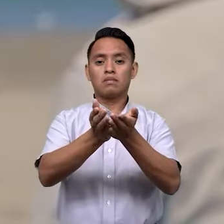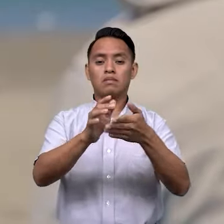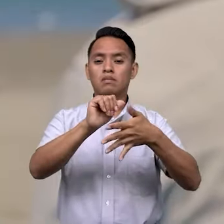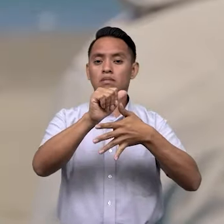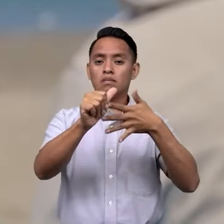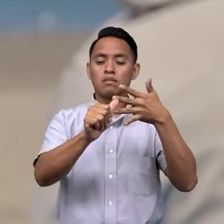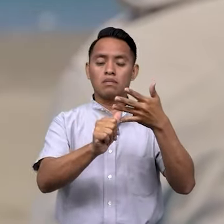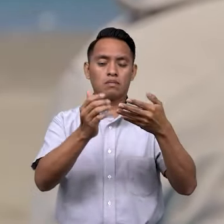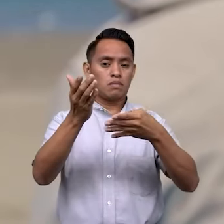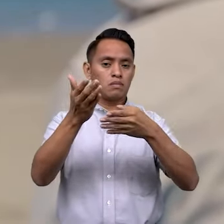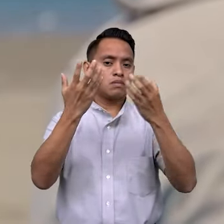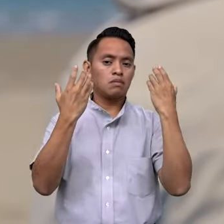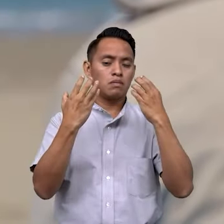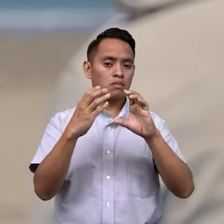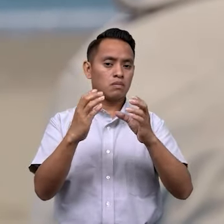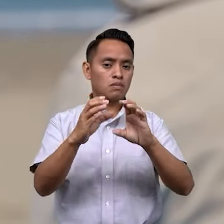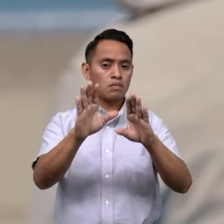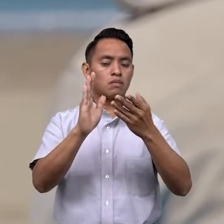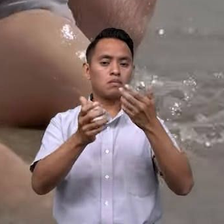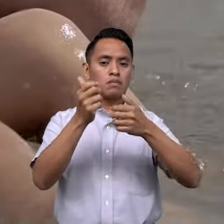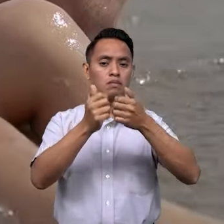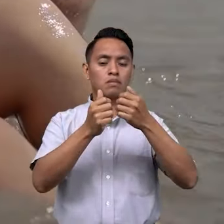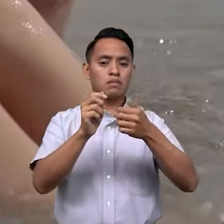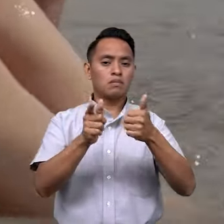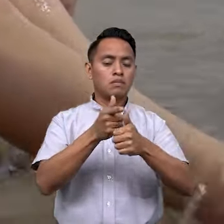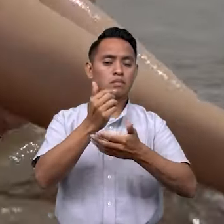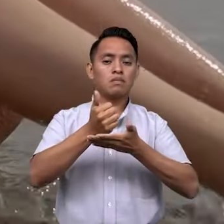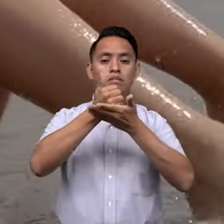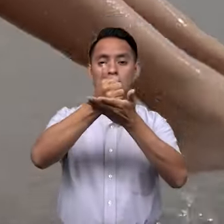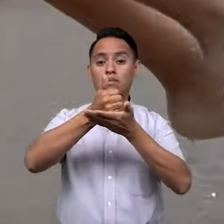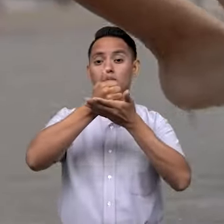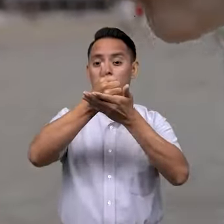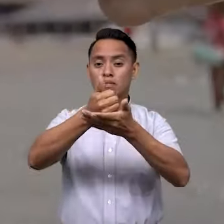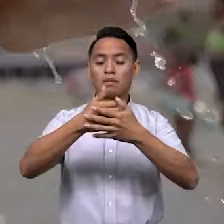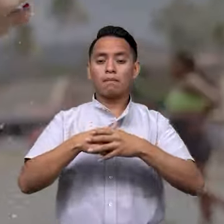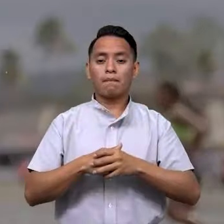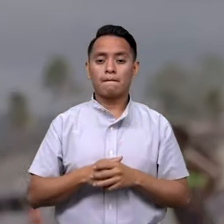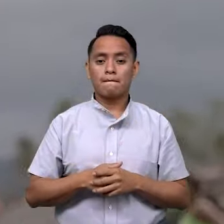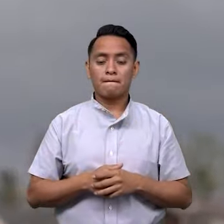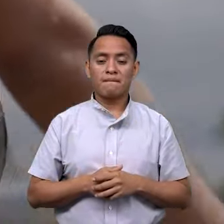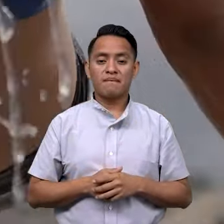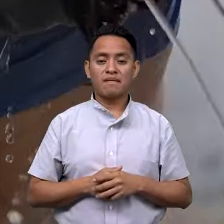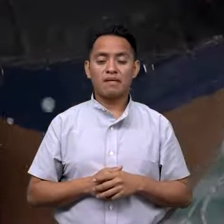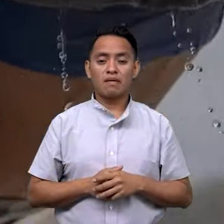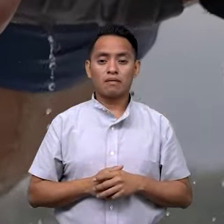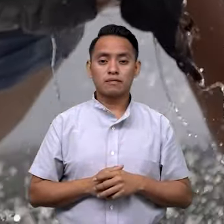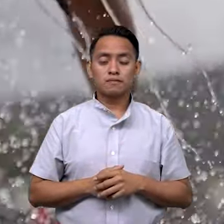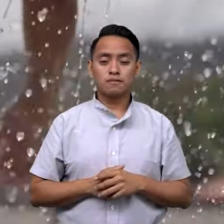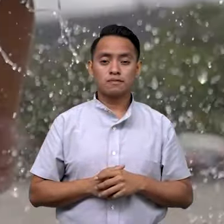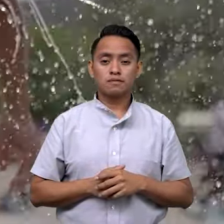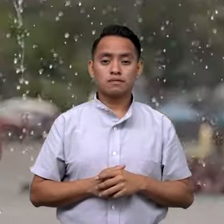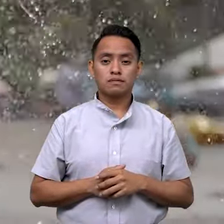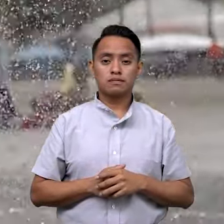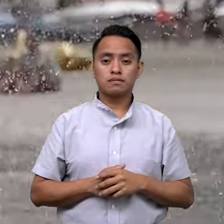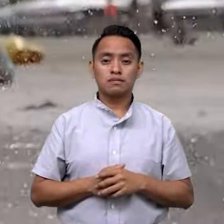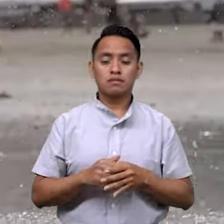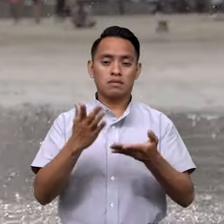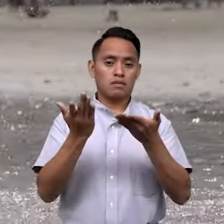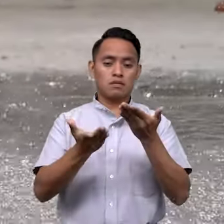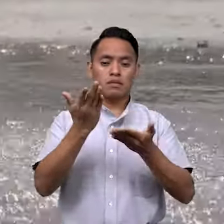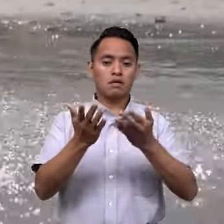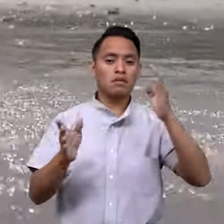articular para cualquier eventualidad, por ejemplo, en los primeros auxilios, para algún intento de sumersión en